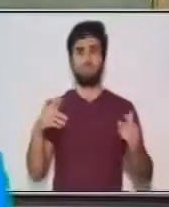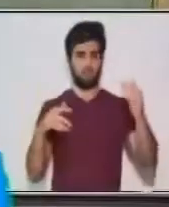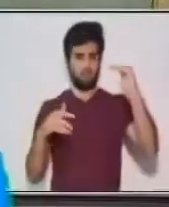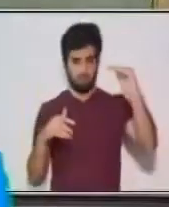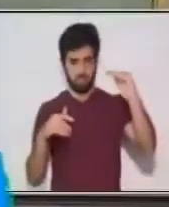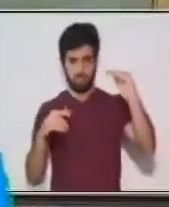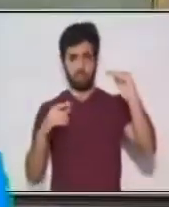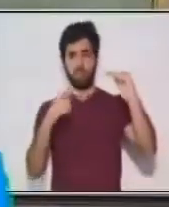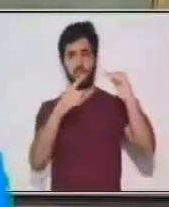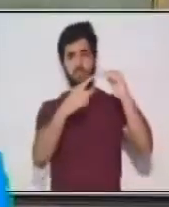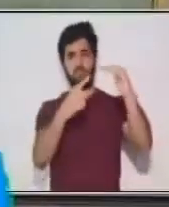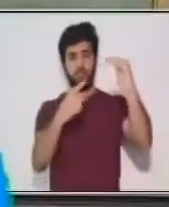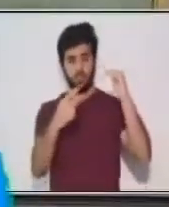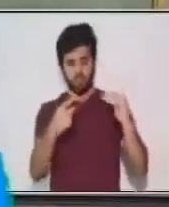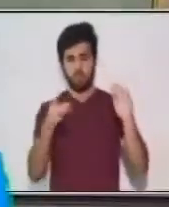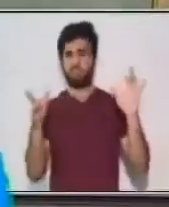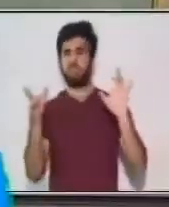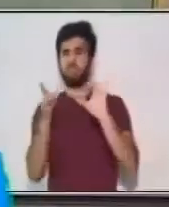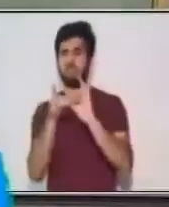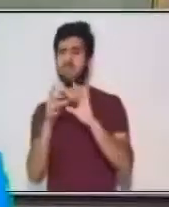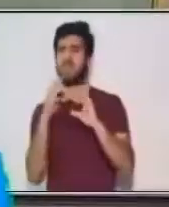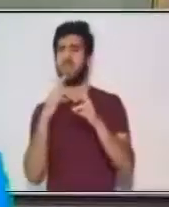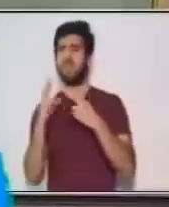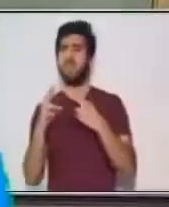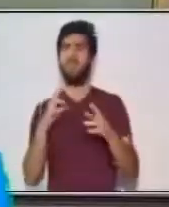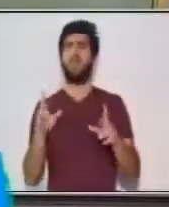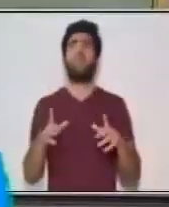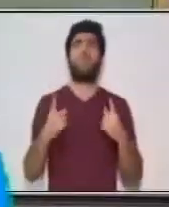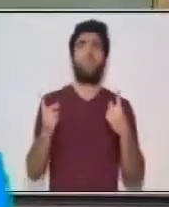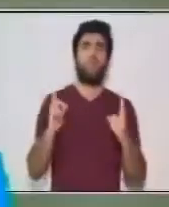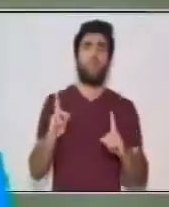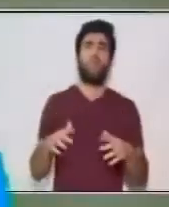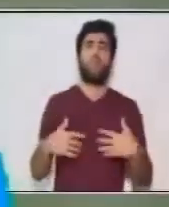fila con la segunda fila.